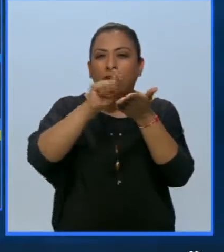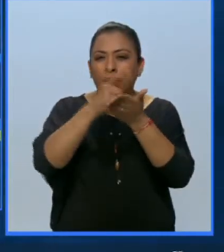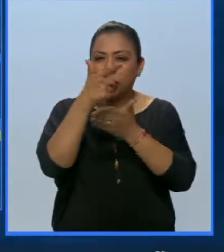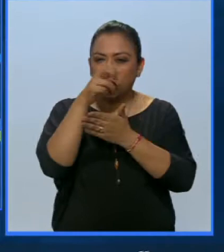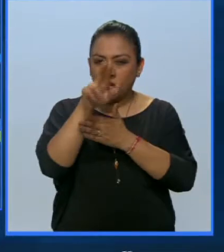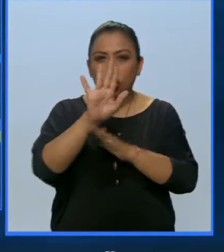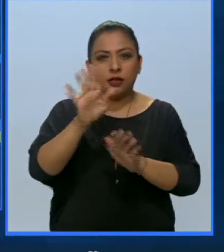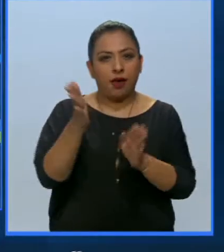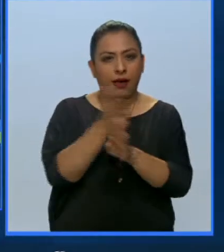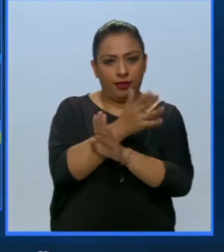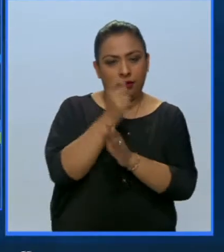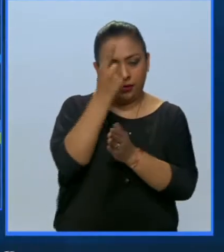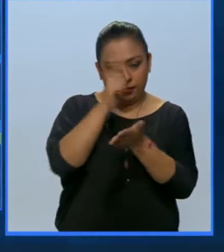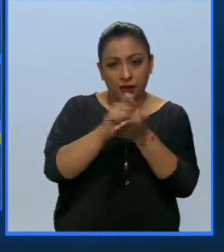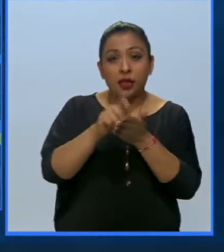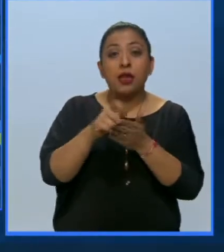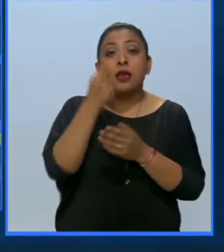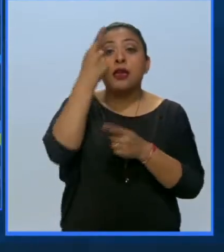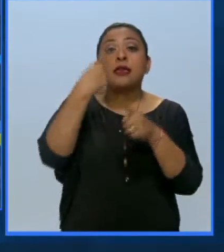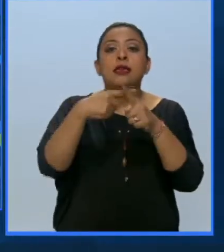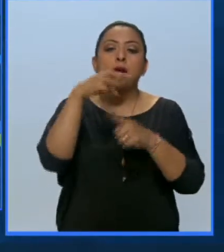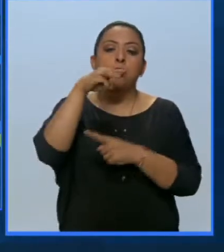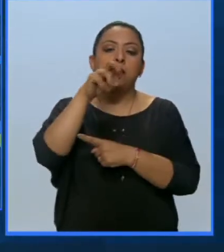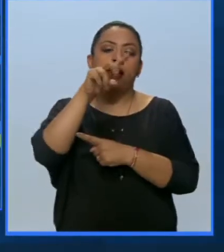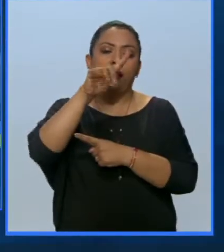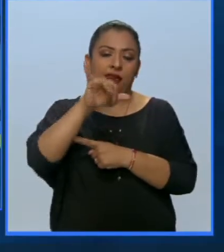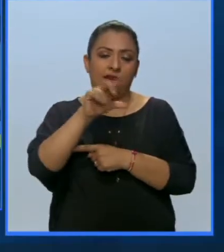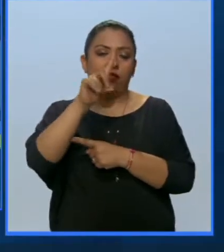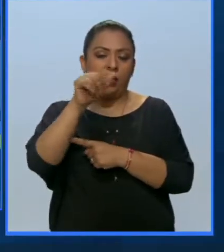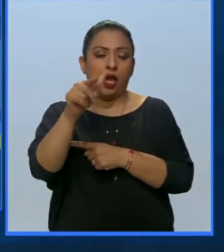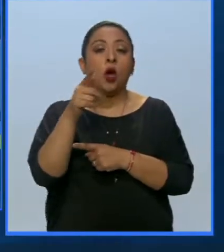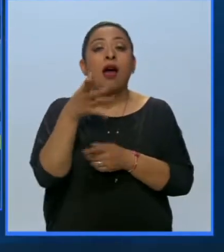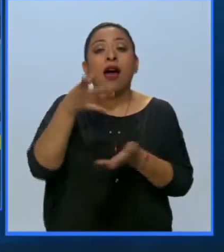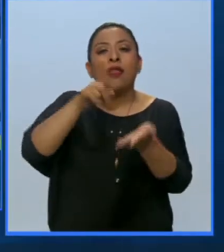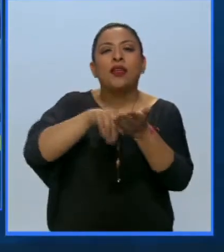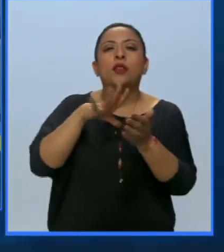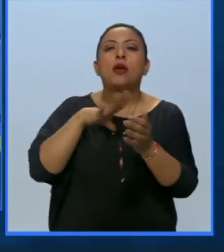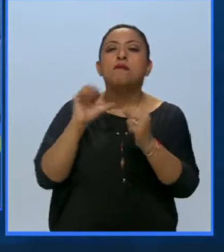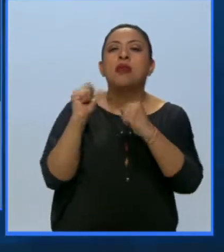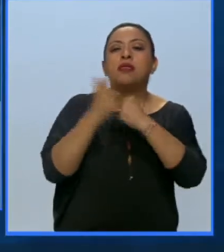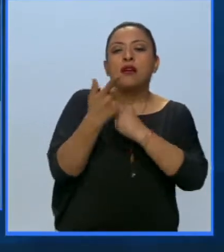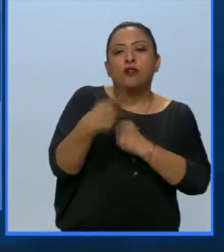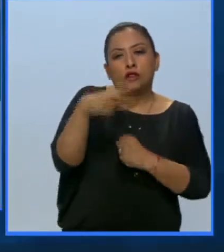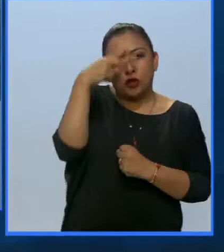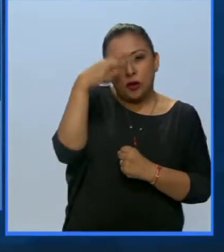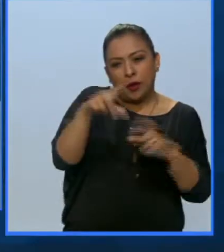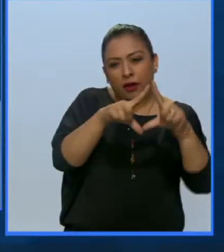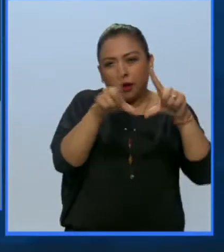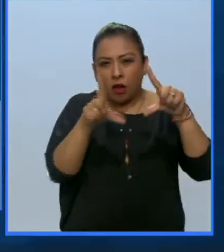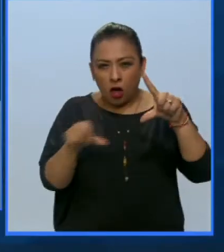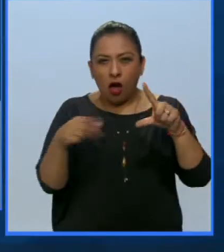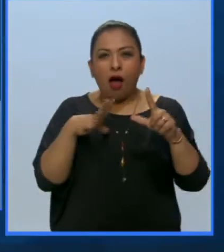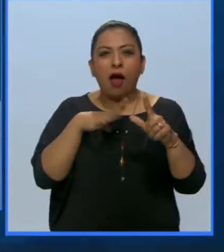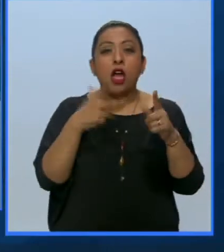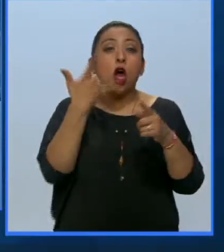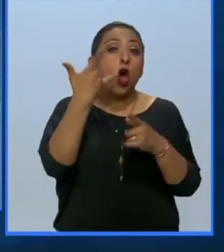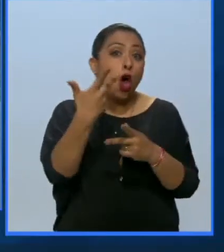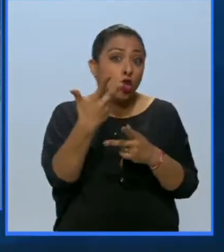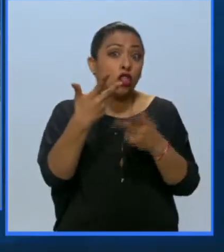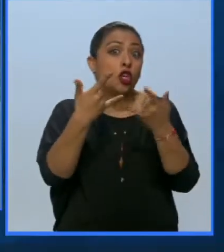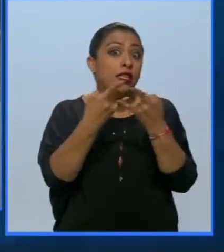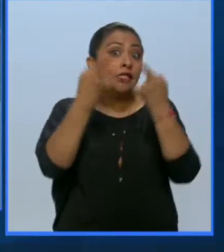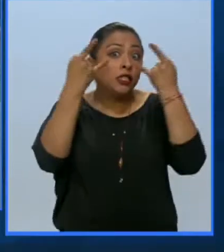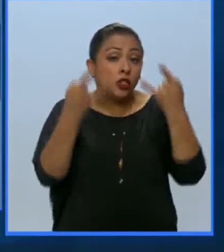la autora es María Diego Hernández, y desde el guión está planteada una metáfora de México a través de 8 historias que suceden en un mismo